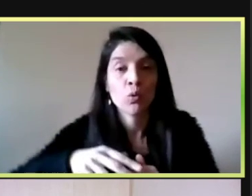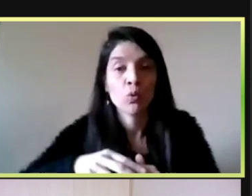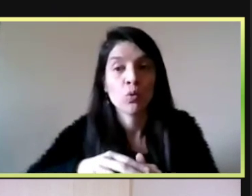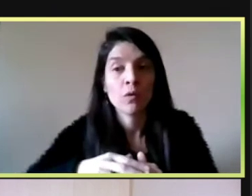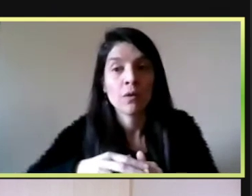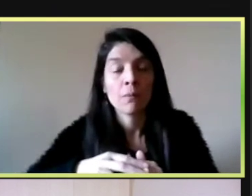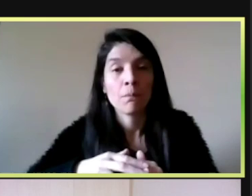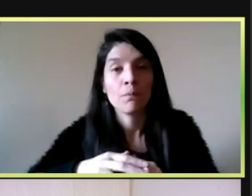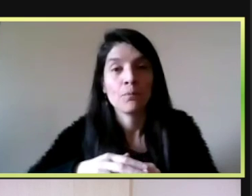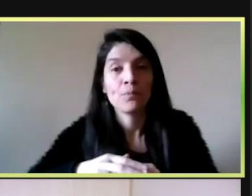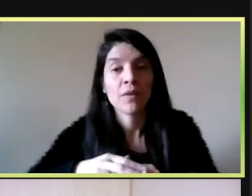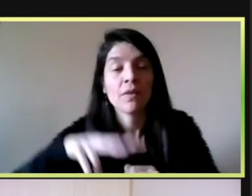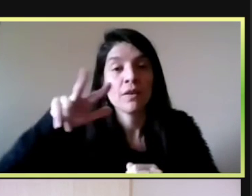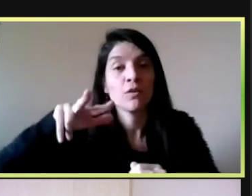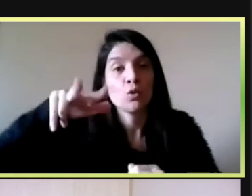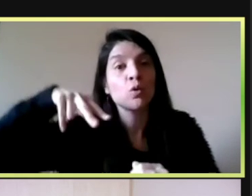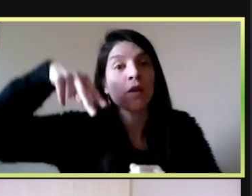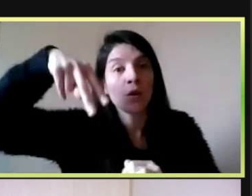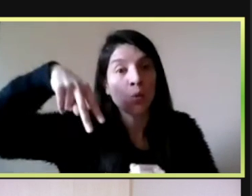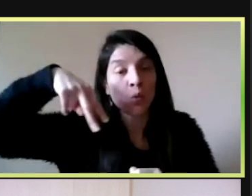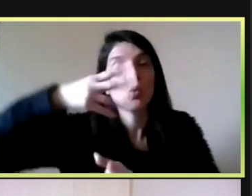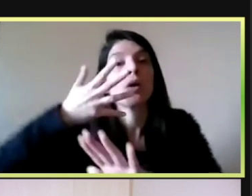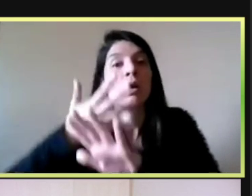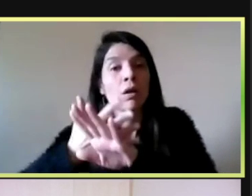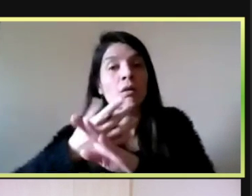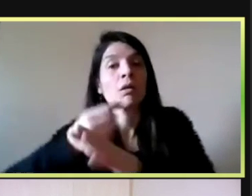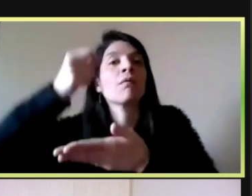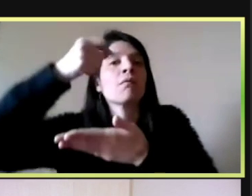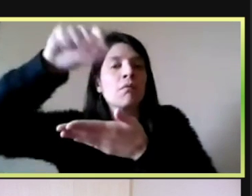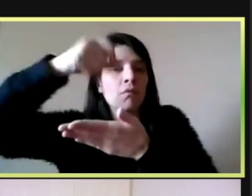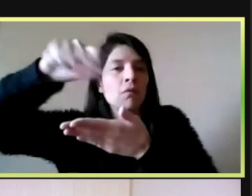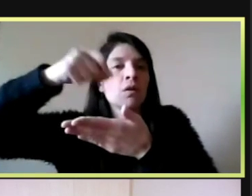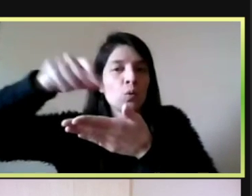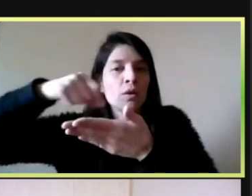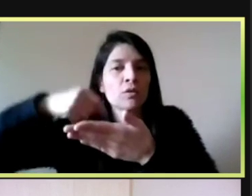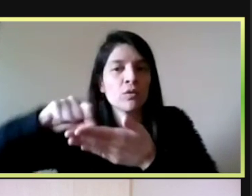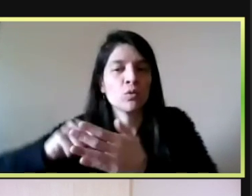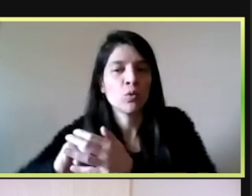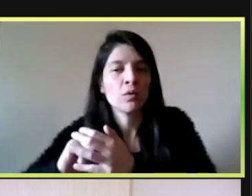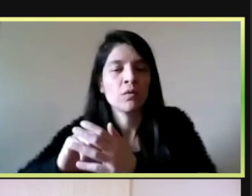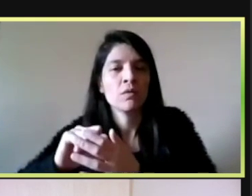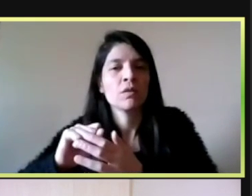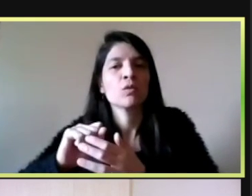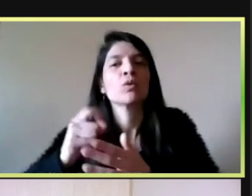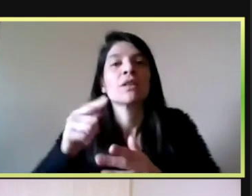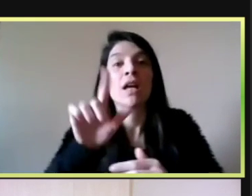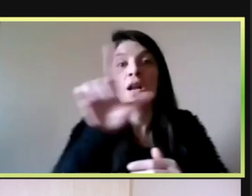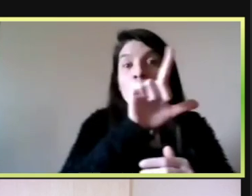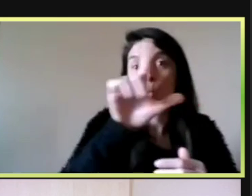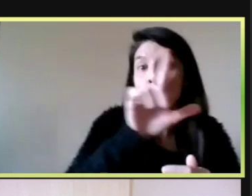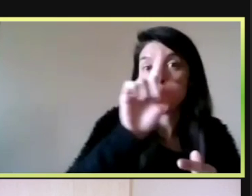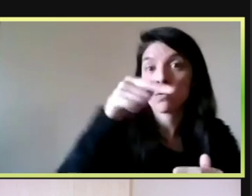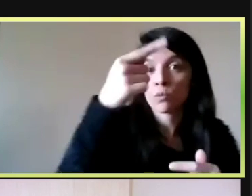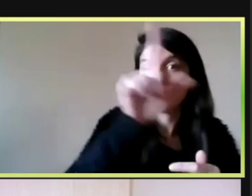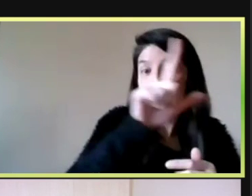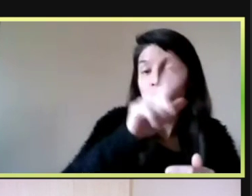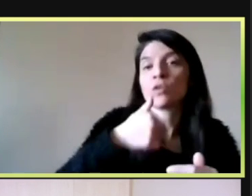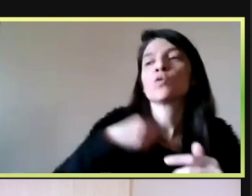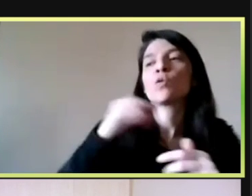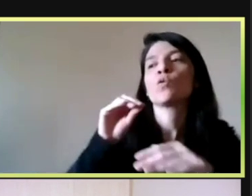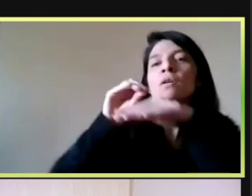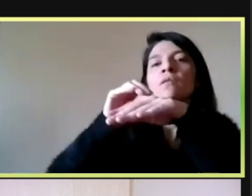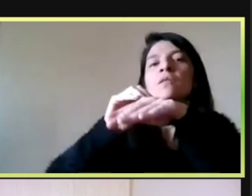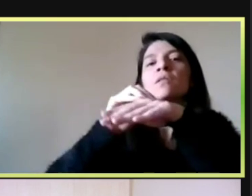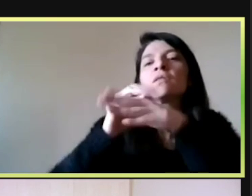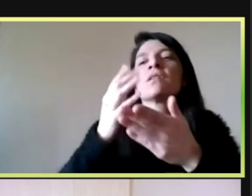la evaluación del segundo hito. Entonces el día lunes yo le voy a pasar cuál va a ser el enunciado, qué es lo que vamos a realizar. El